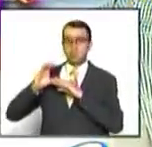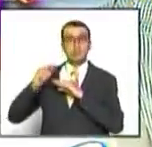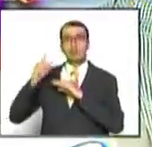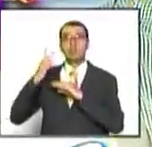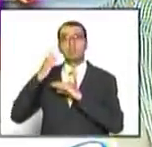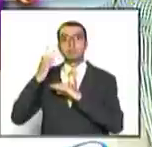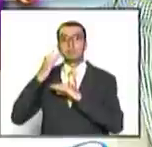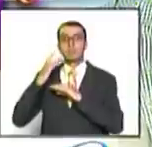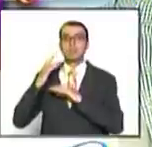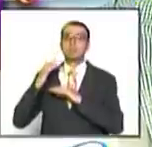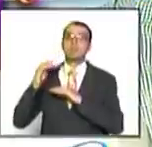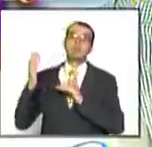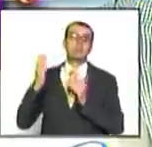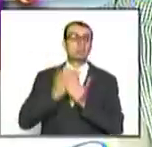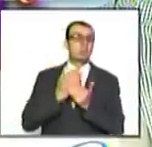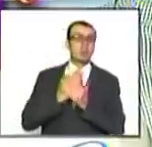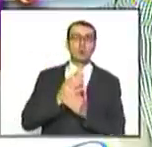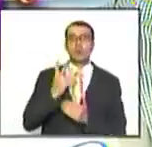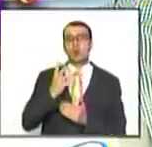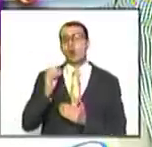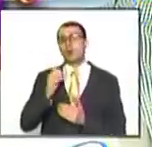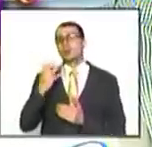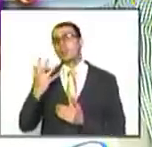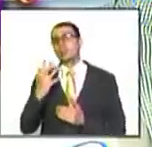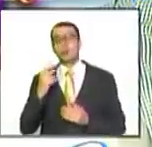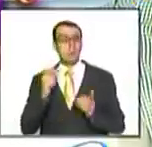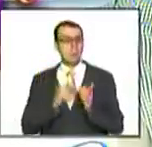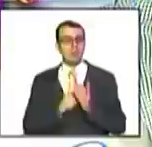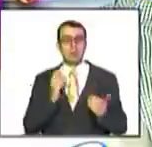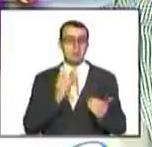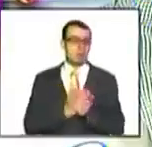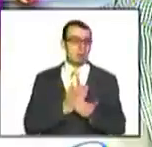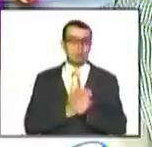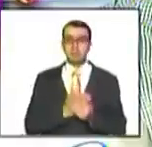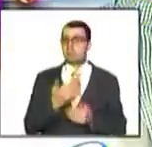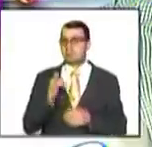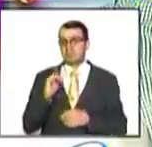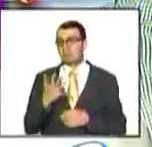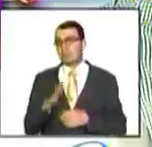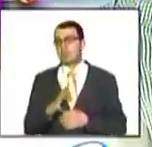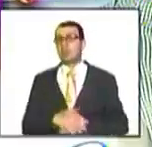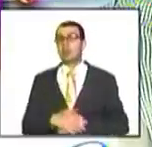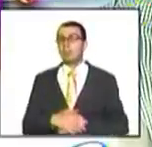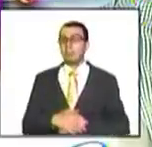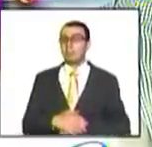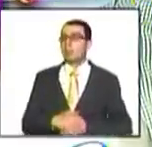de 4 a 5 sesiones. Eso, y ya después de esas 4 o 5